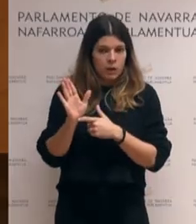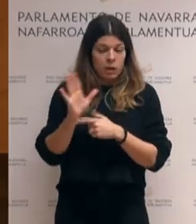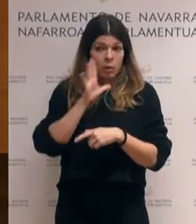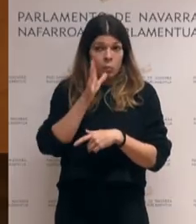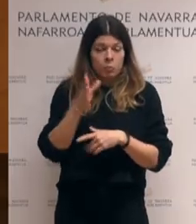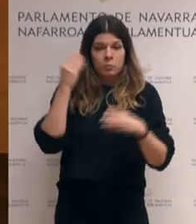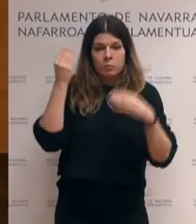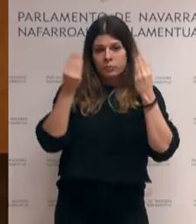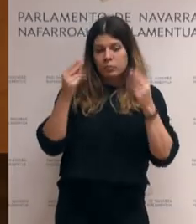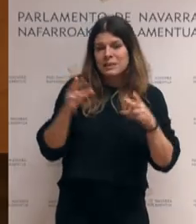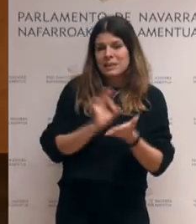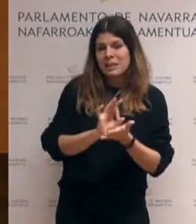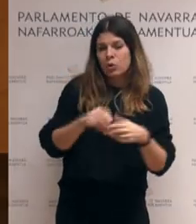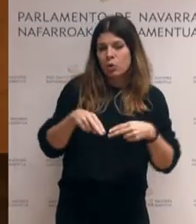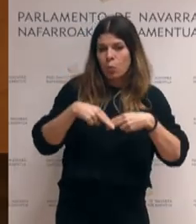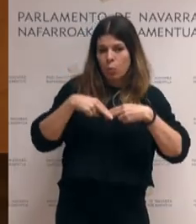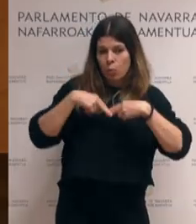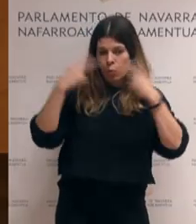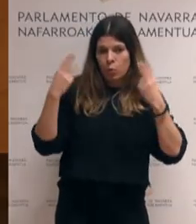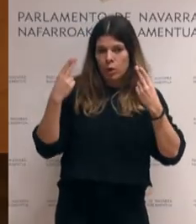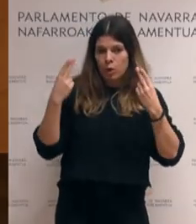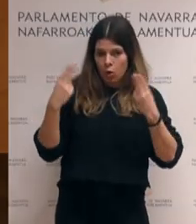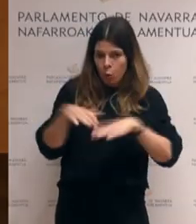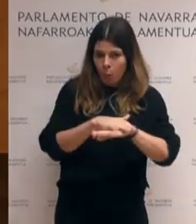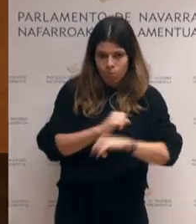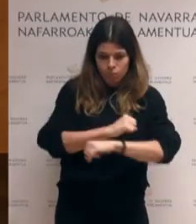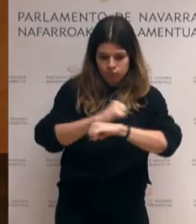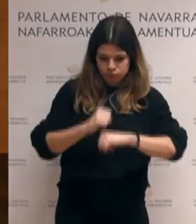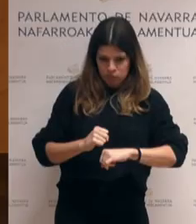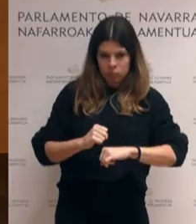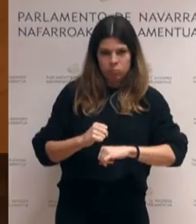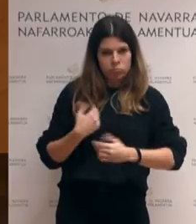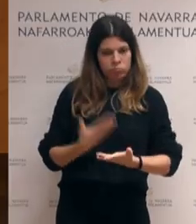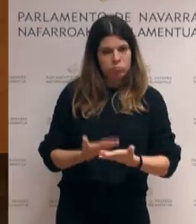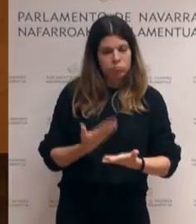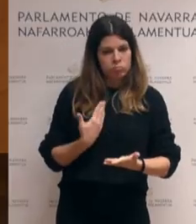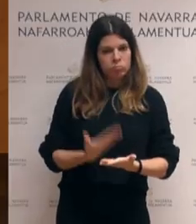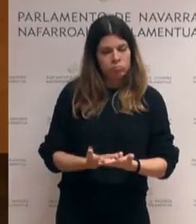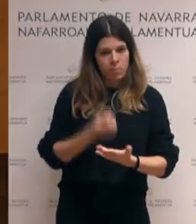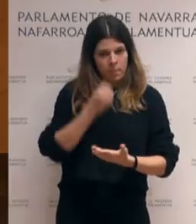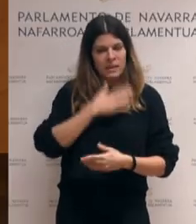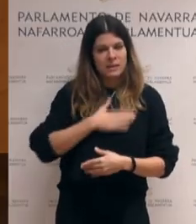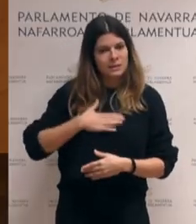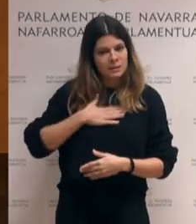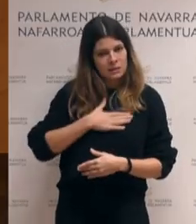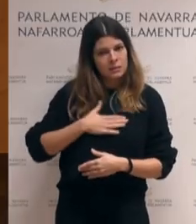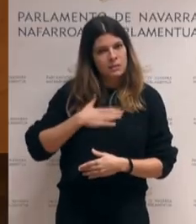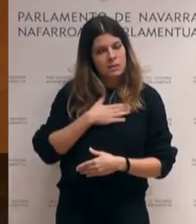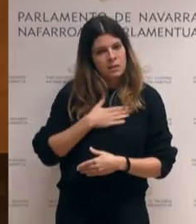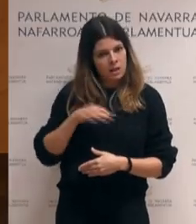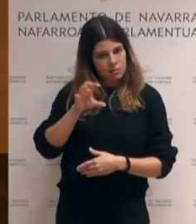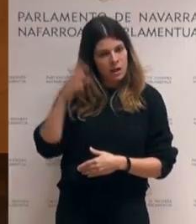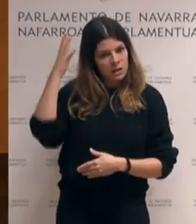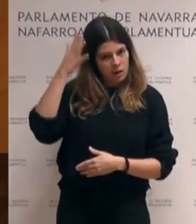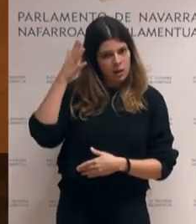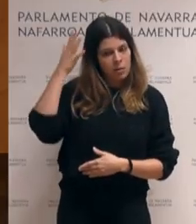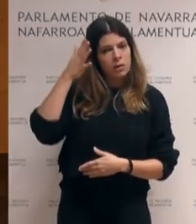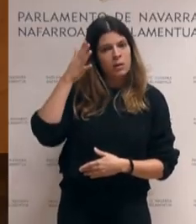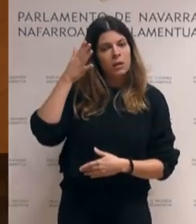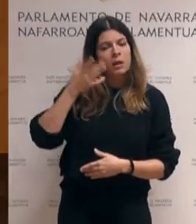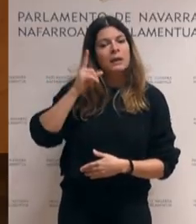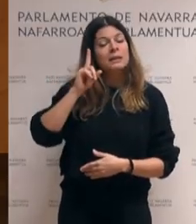servicios públicos sólidos son sin duda la mejor garantía de un mayor bienestar en nuestra comunidad así